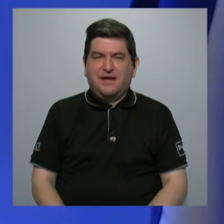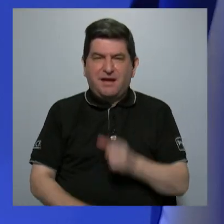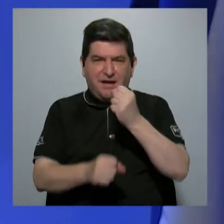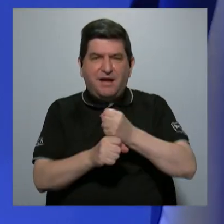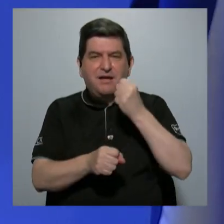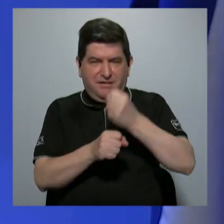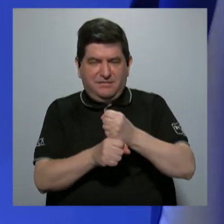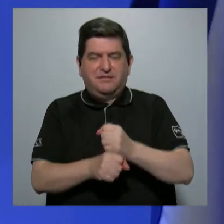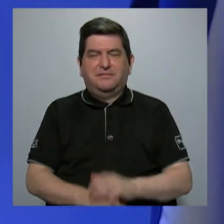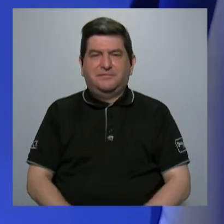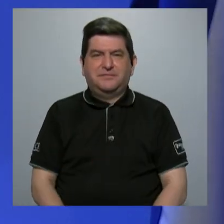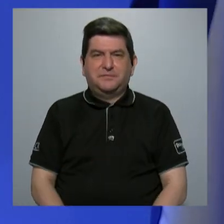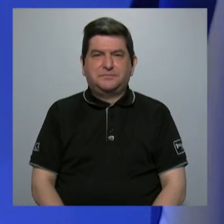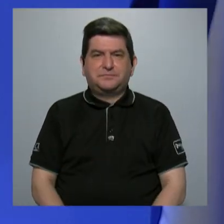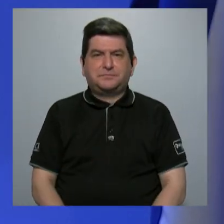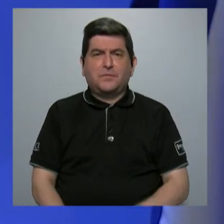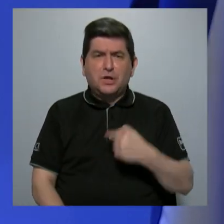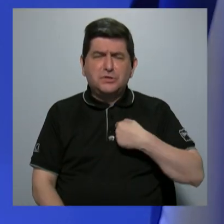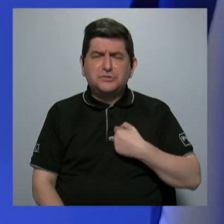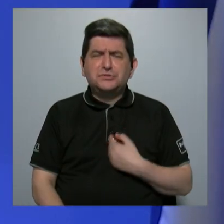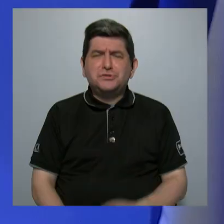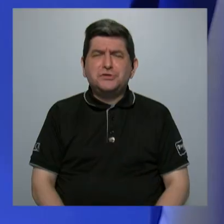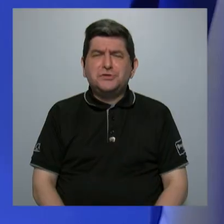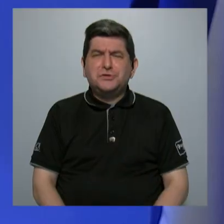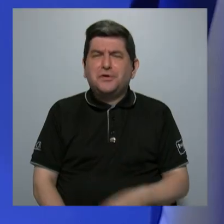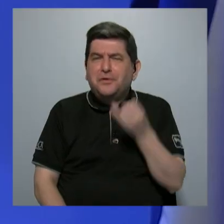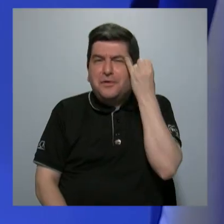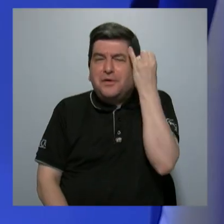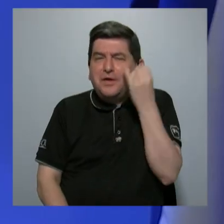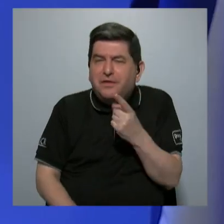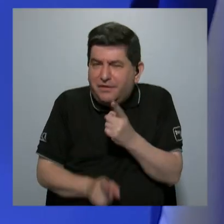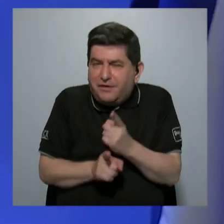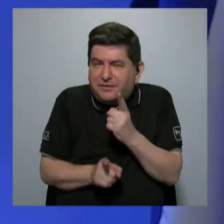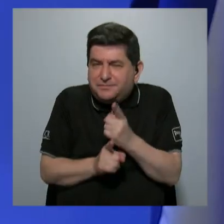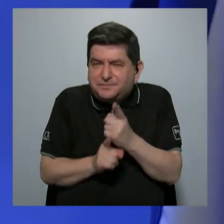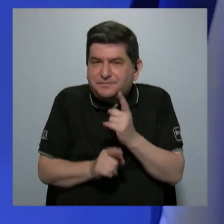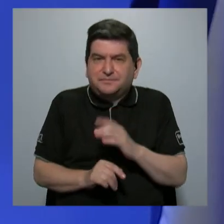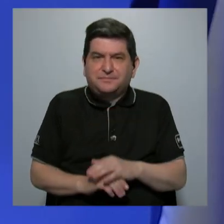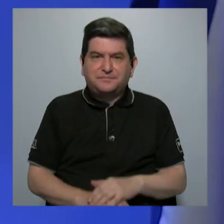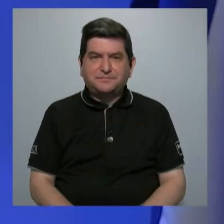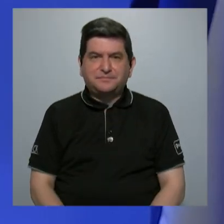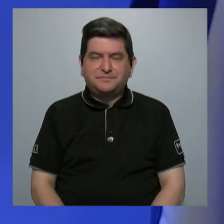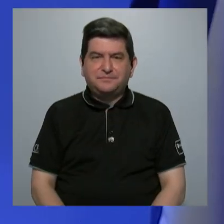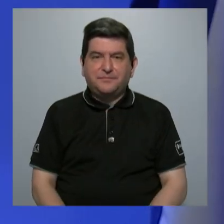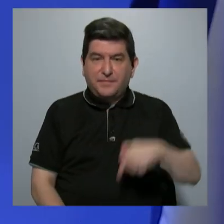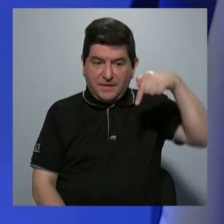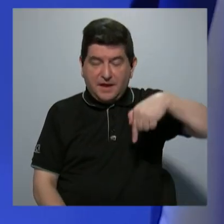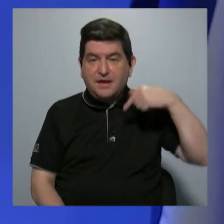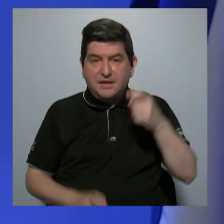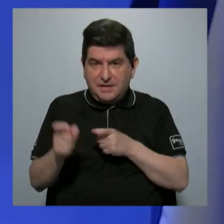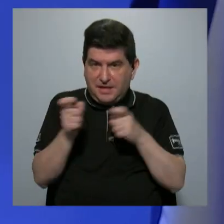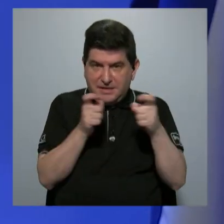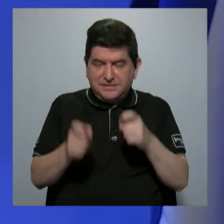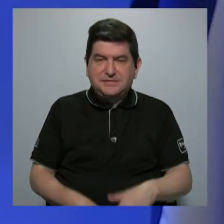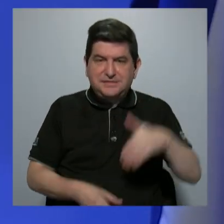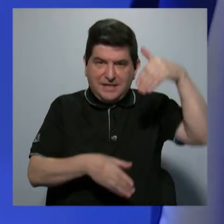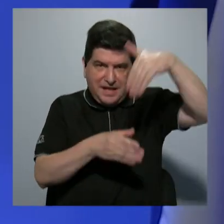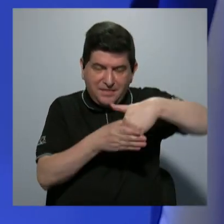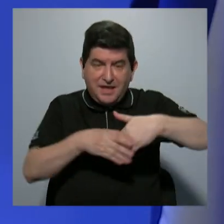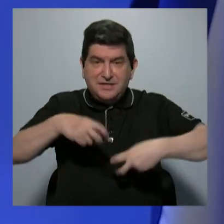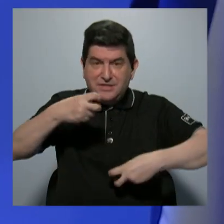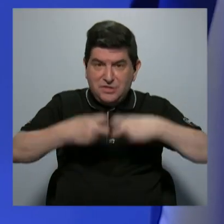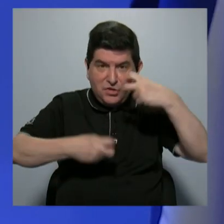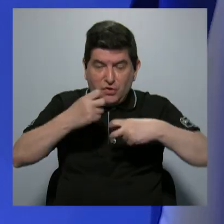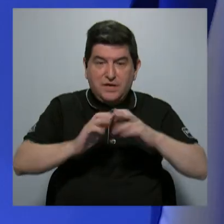Me parece, si mi intuición no me falla, que esta administración inserta en una